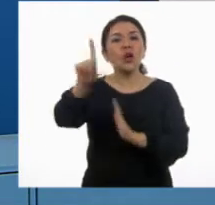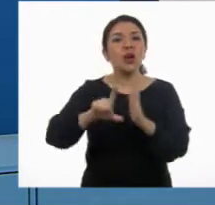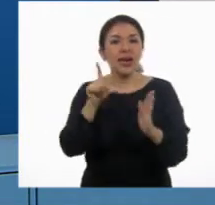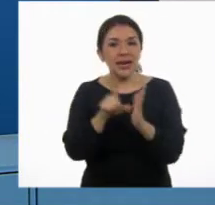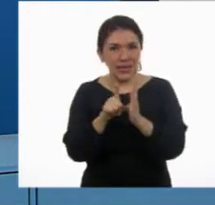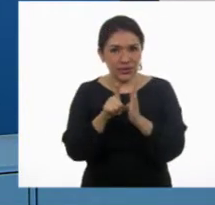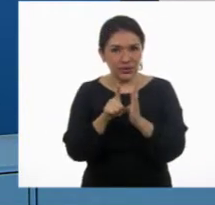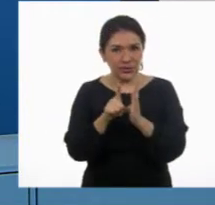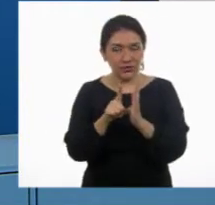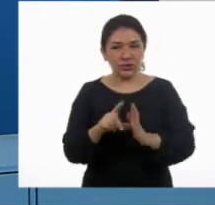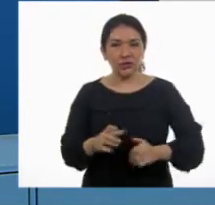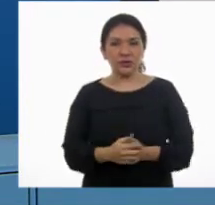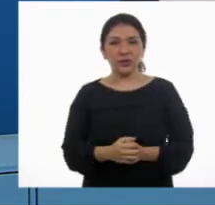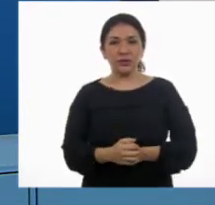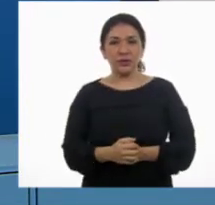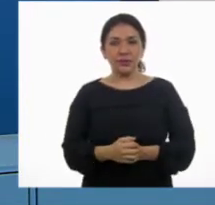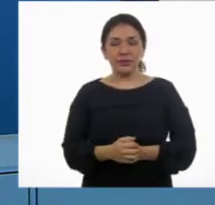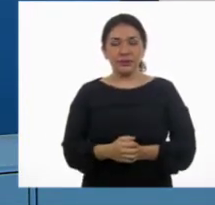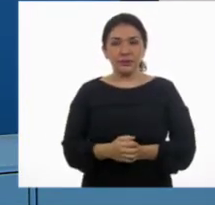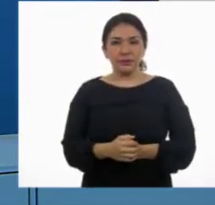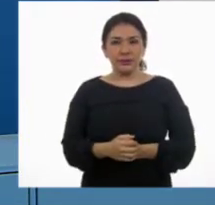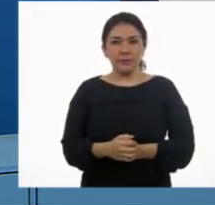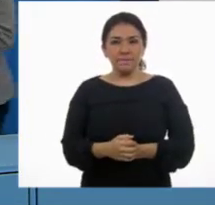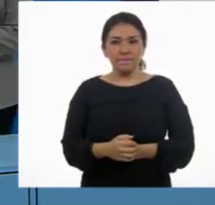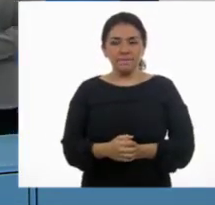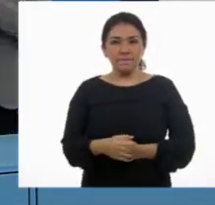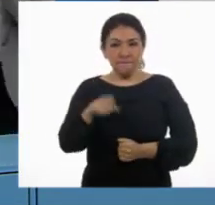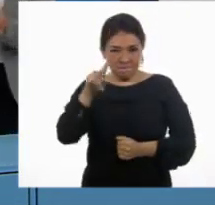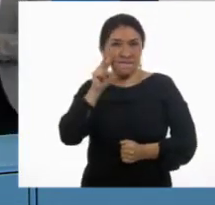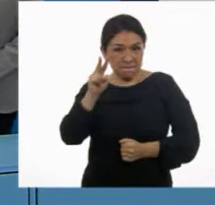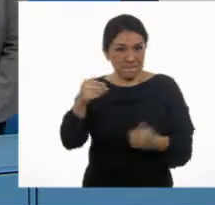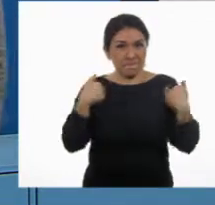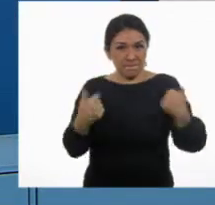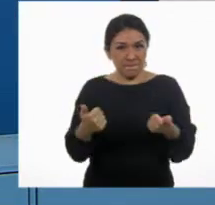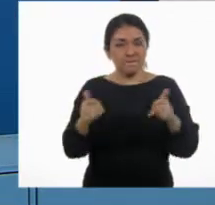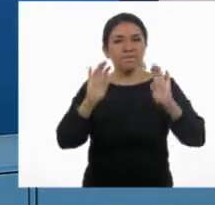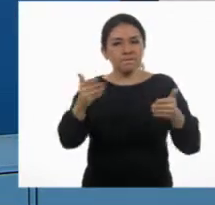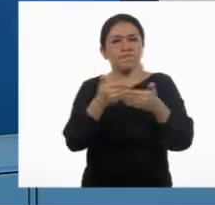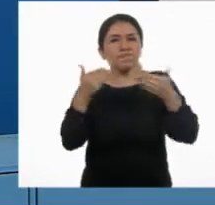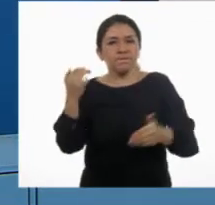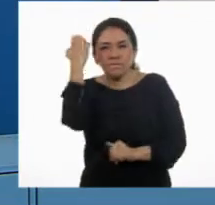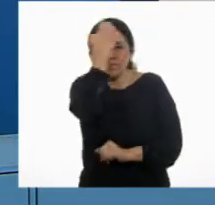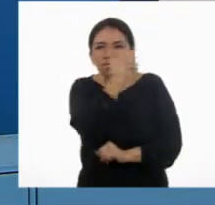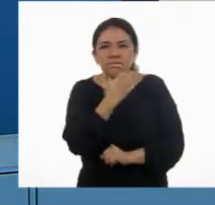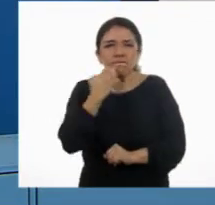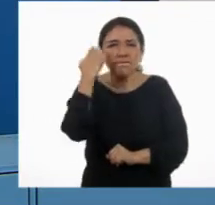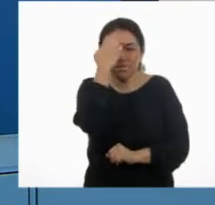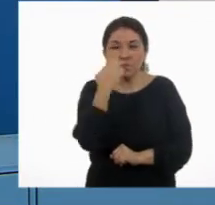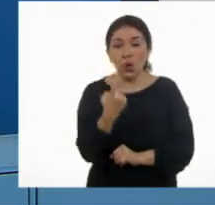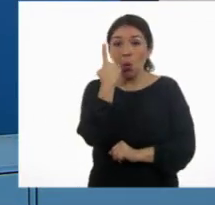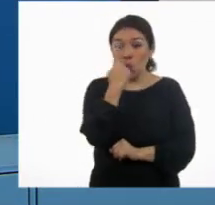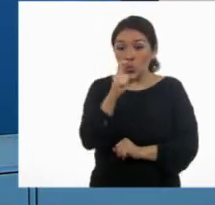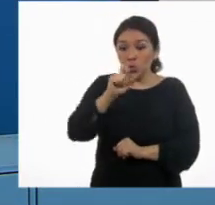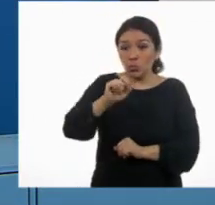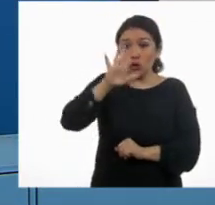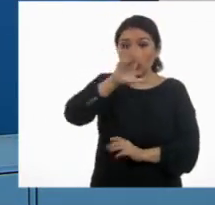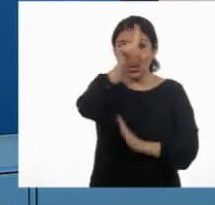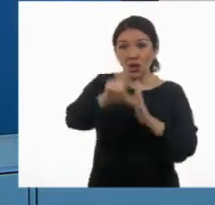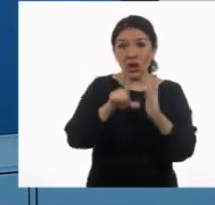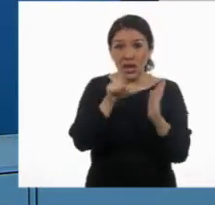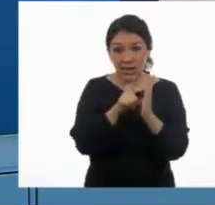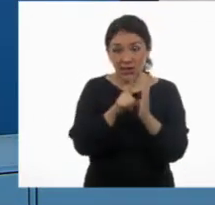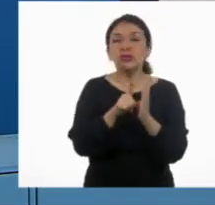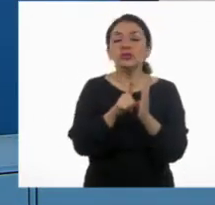1.5 litros. ¿Ya lo vieron? Entonces, ahora sí tenemos 1.5